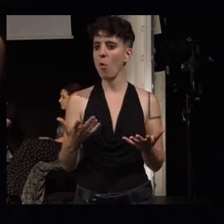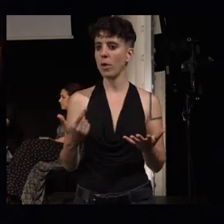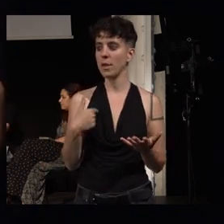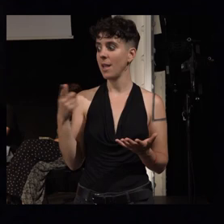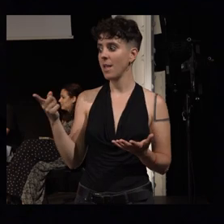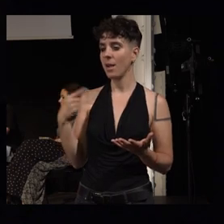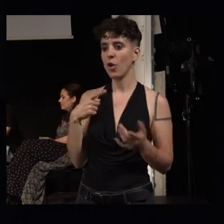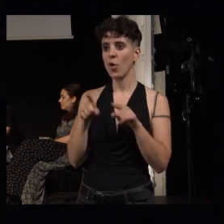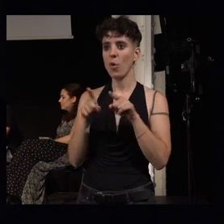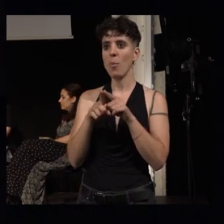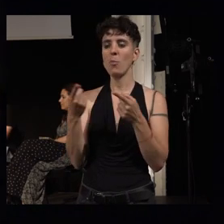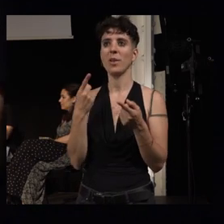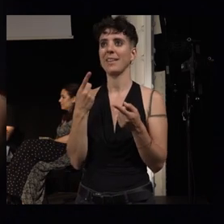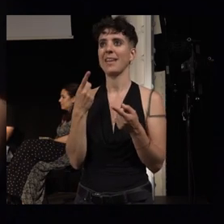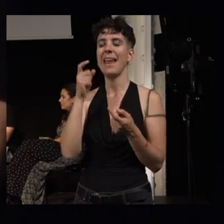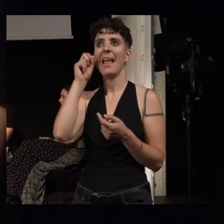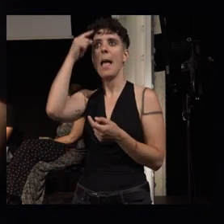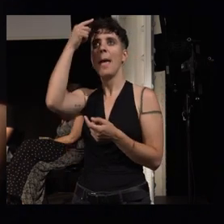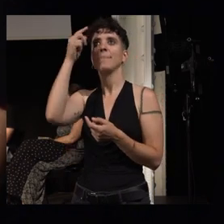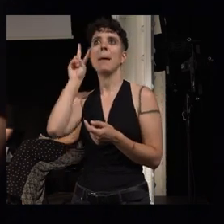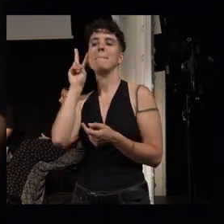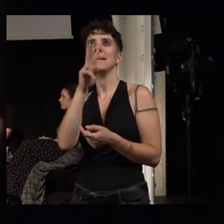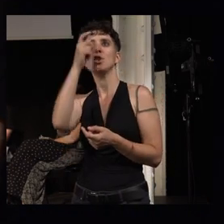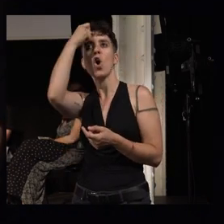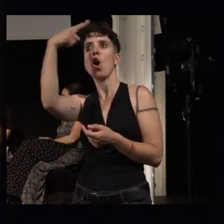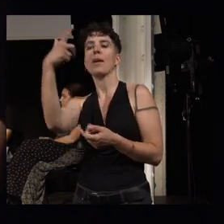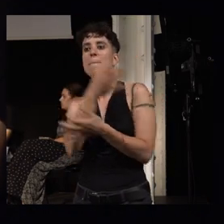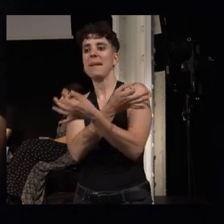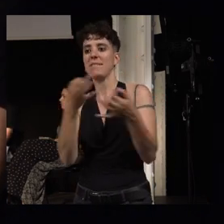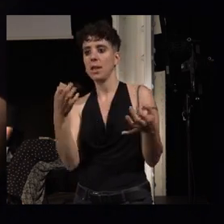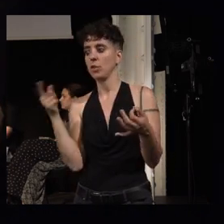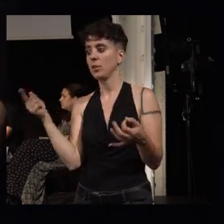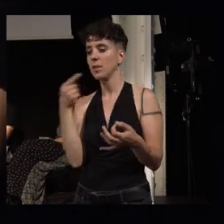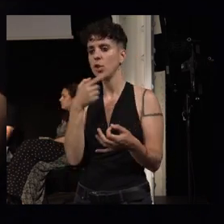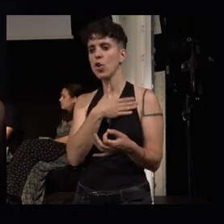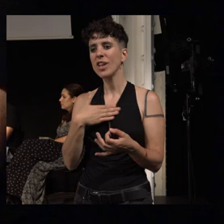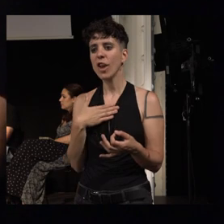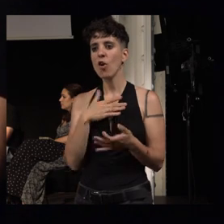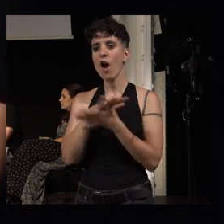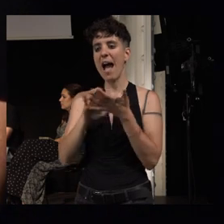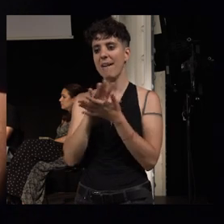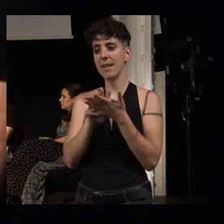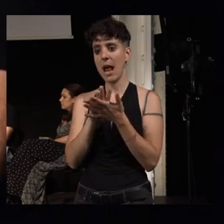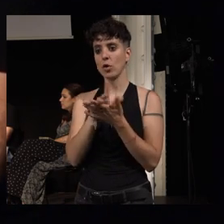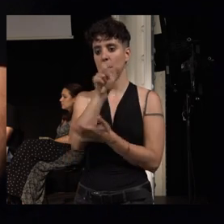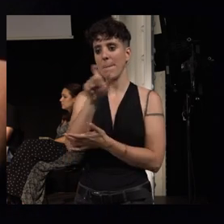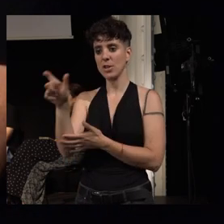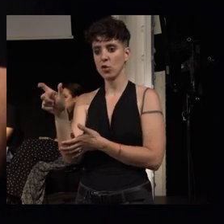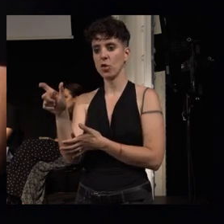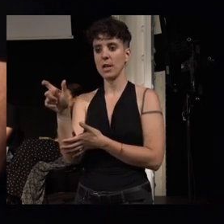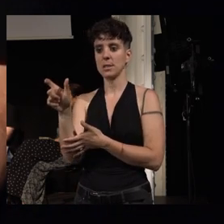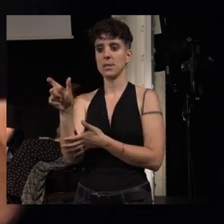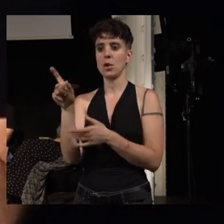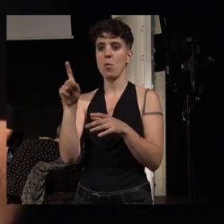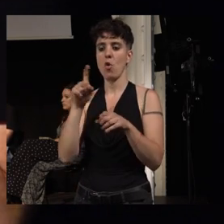estaba como muy idílico por su parte, ¿no? La visión de... Pero decía, es que yo quiero hablar con la peña que tiene